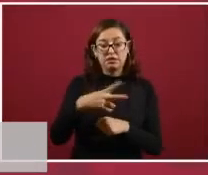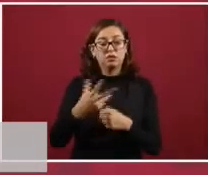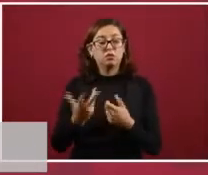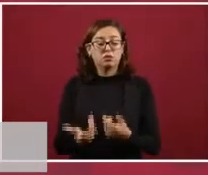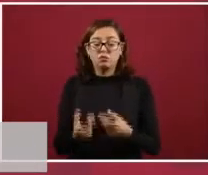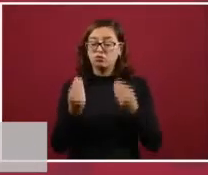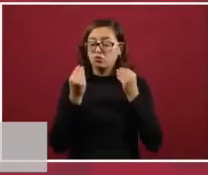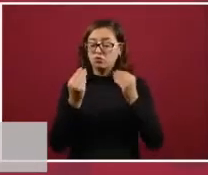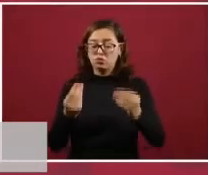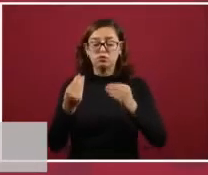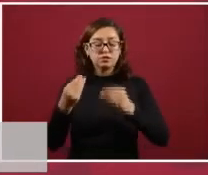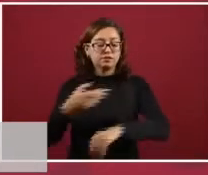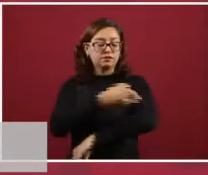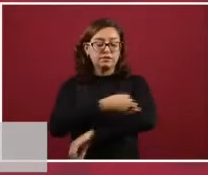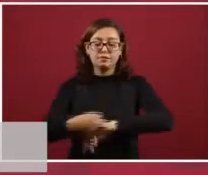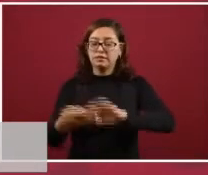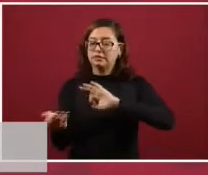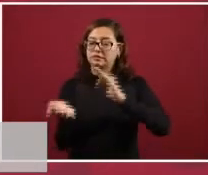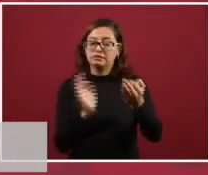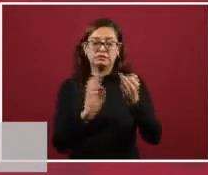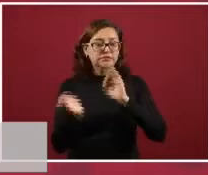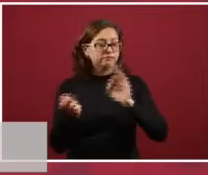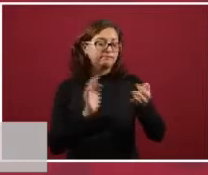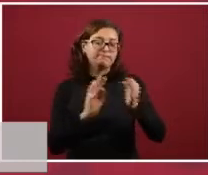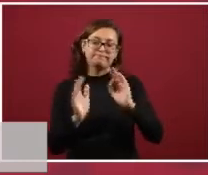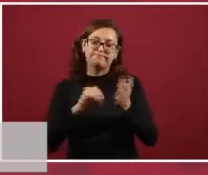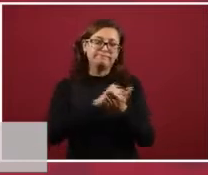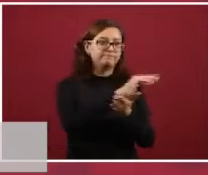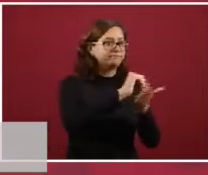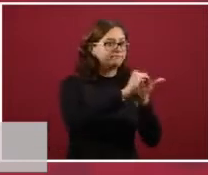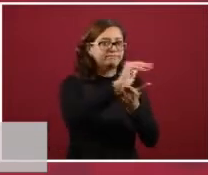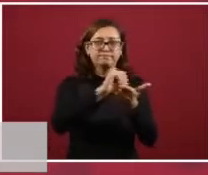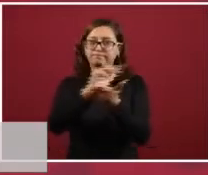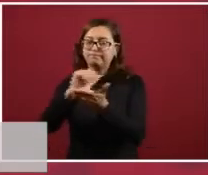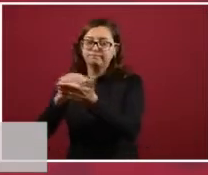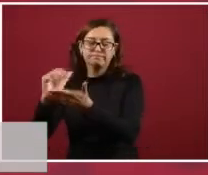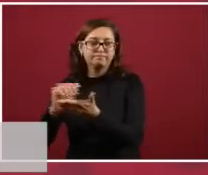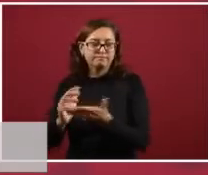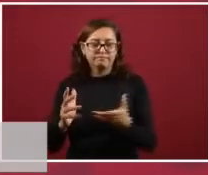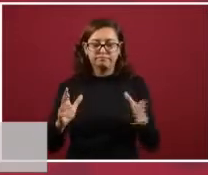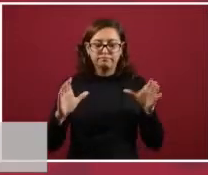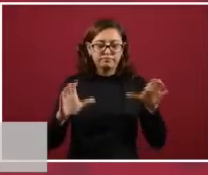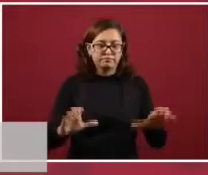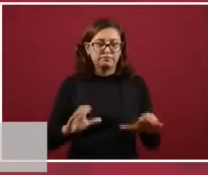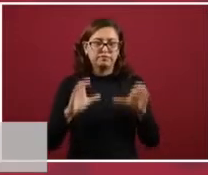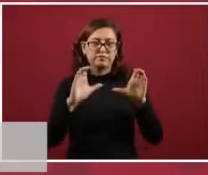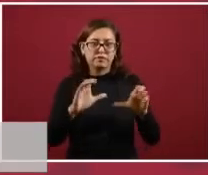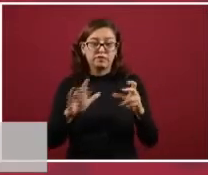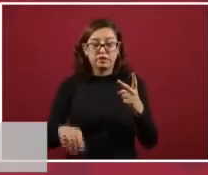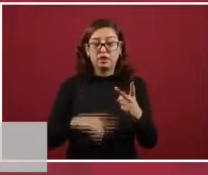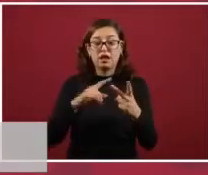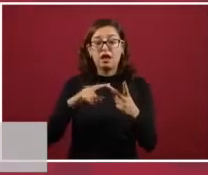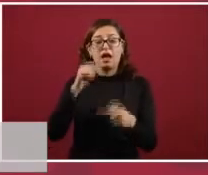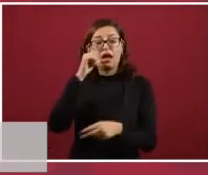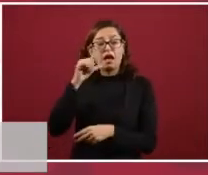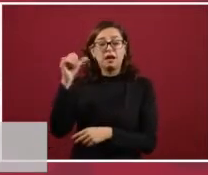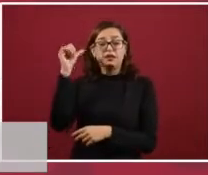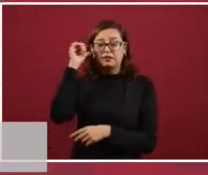Celebra que se llegó al acuerdo de eliminar los aranceles al tomate en Estados Unidos y el aumento de la inversión extranjera en México